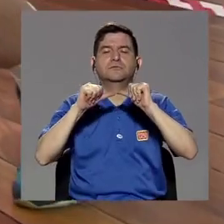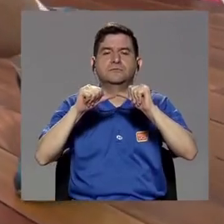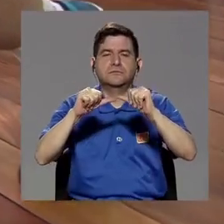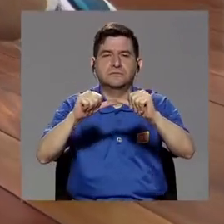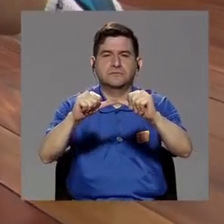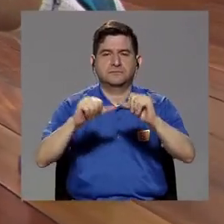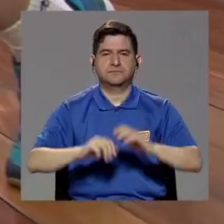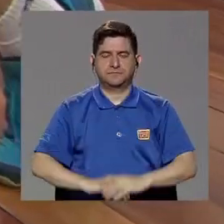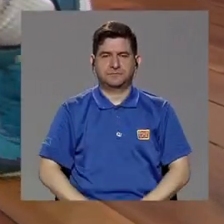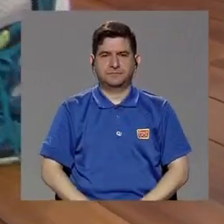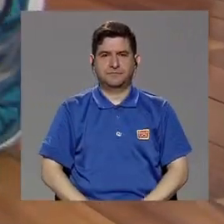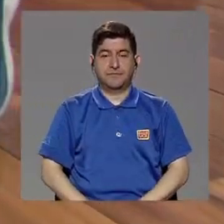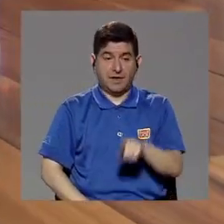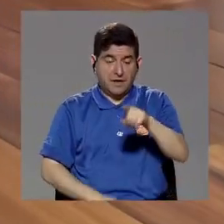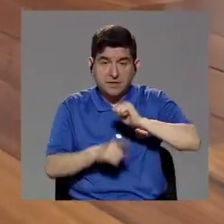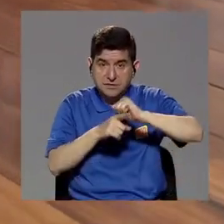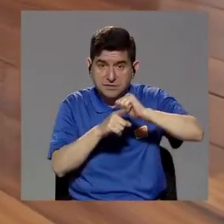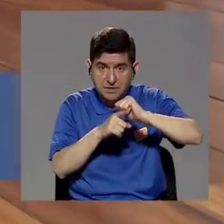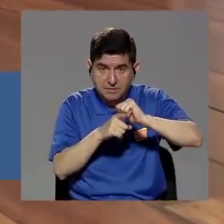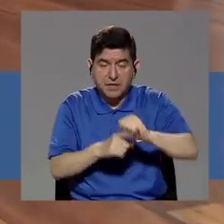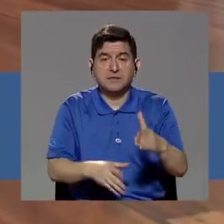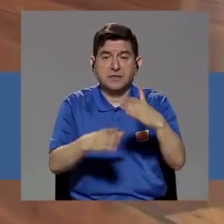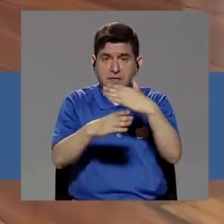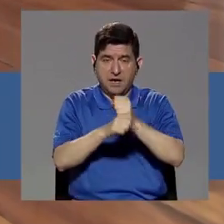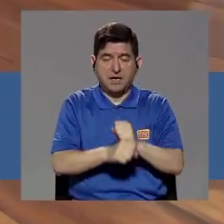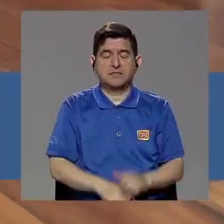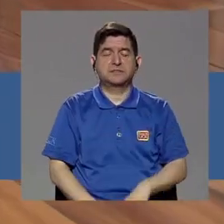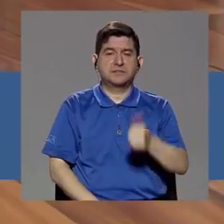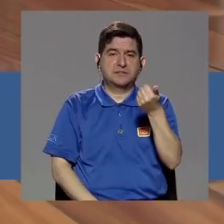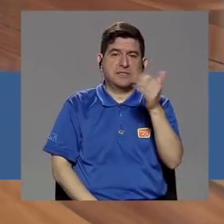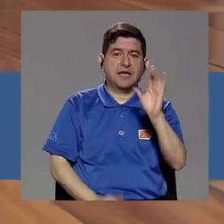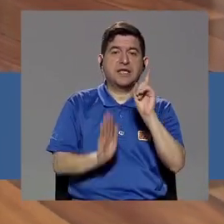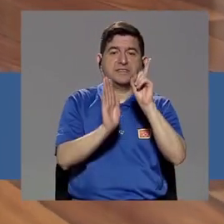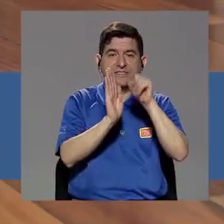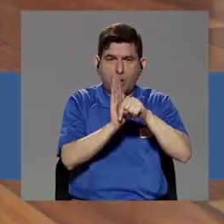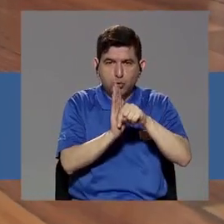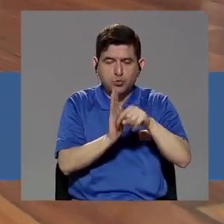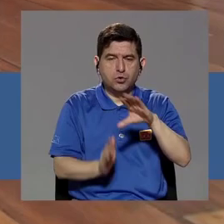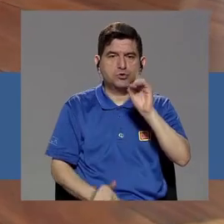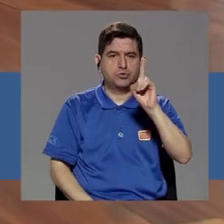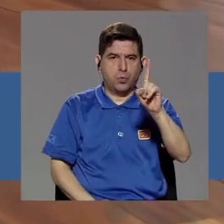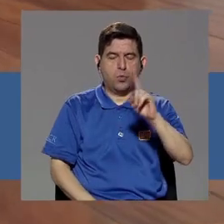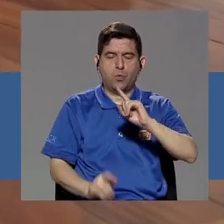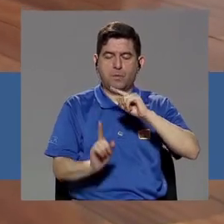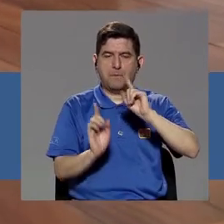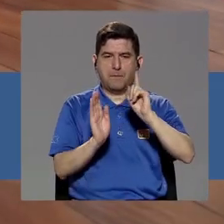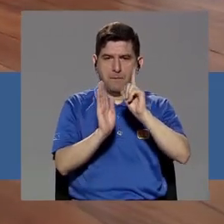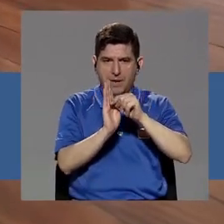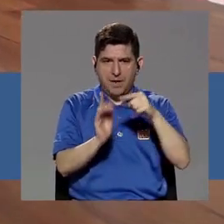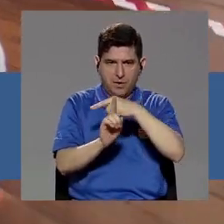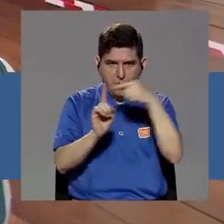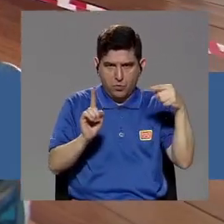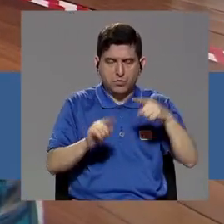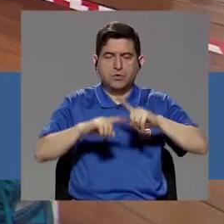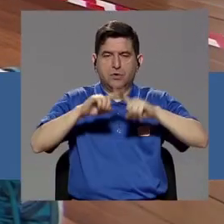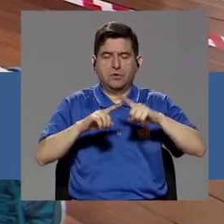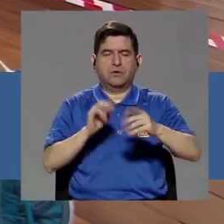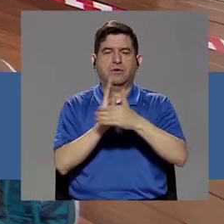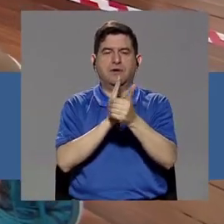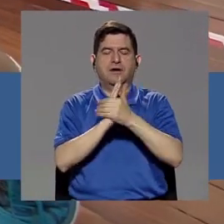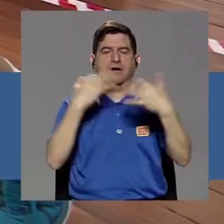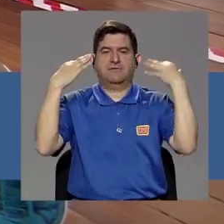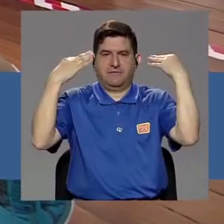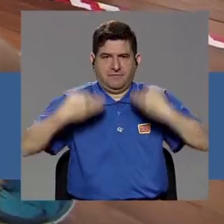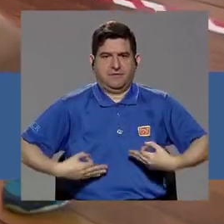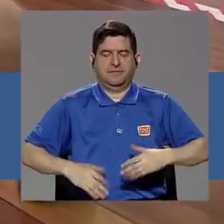respiración constante, y este ejercicio lo podemos estar haciendo entre 15 segundos y minuto y medio, depende de nuestra